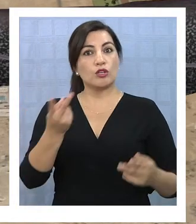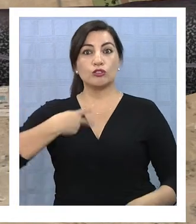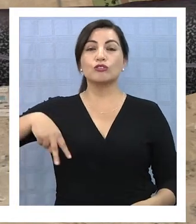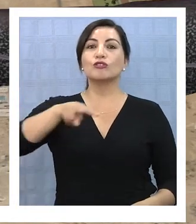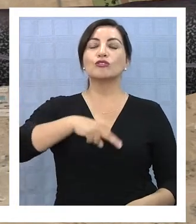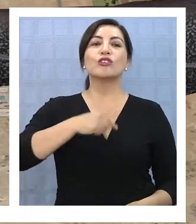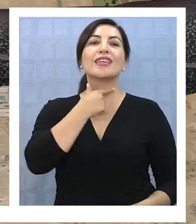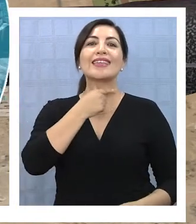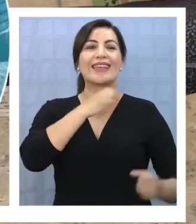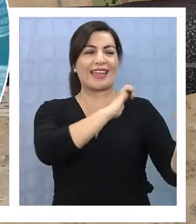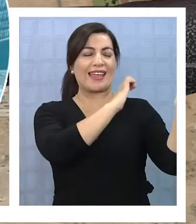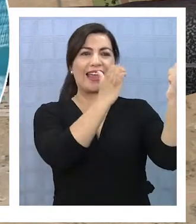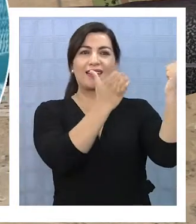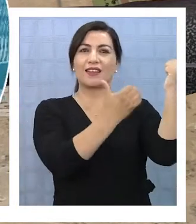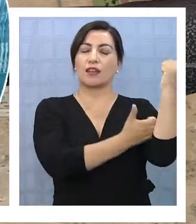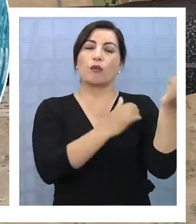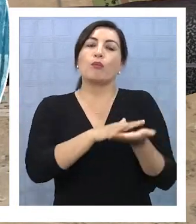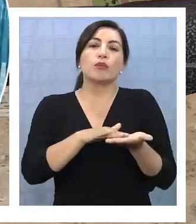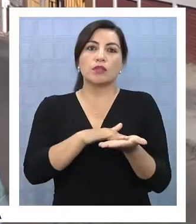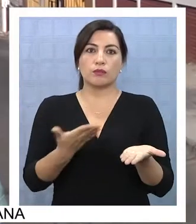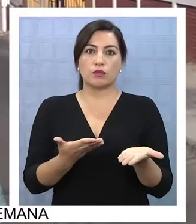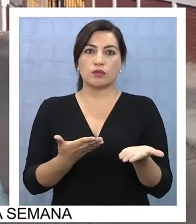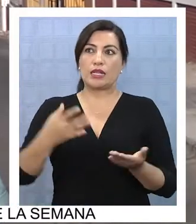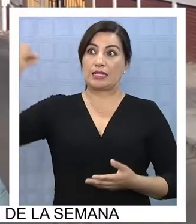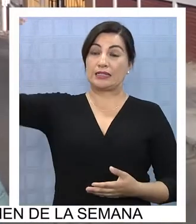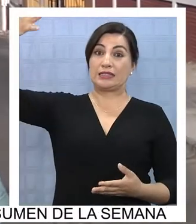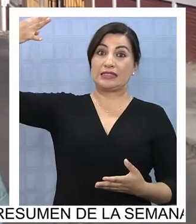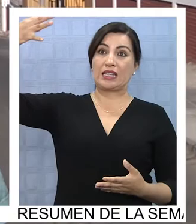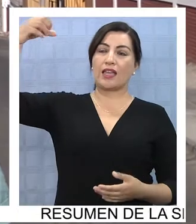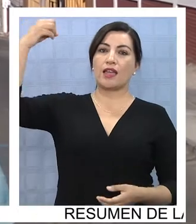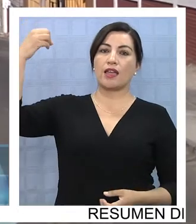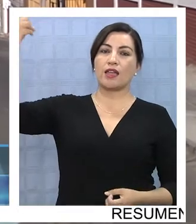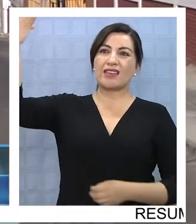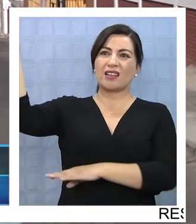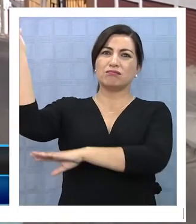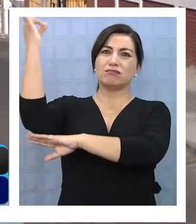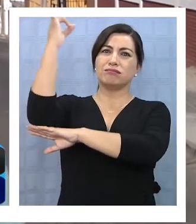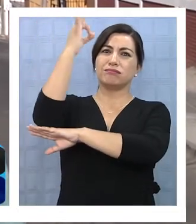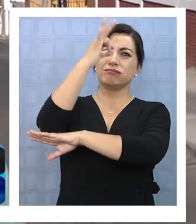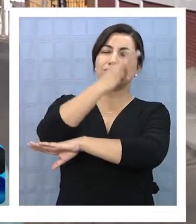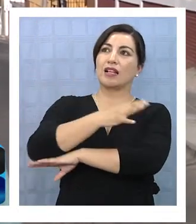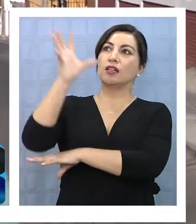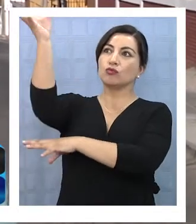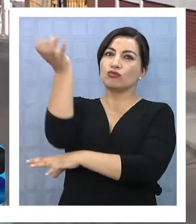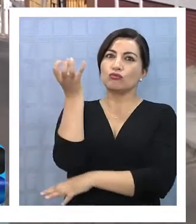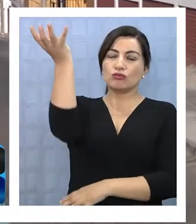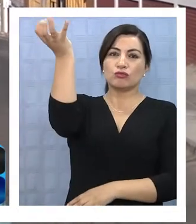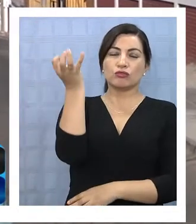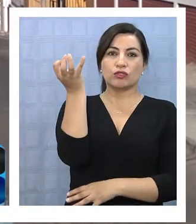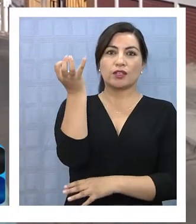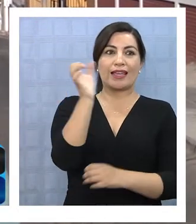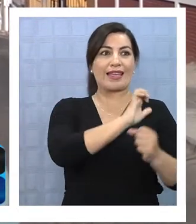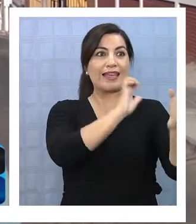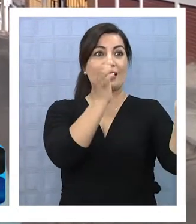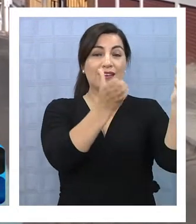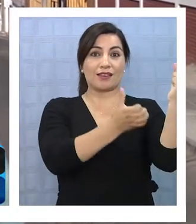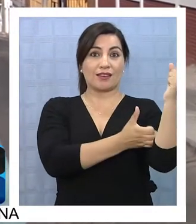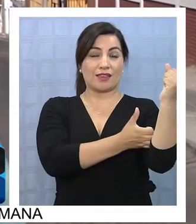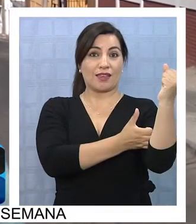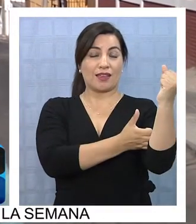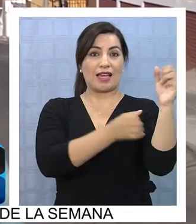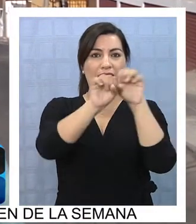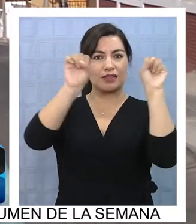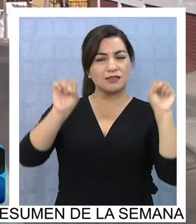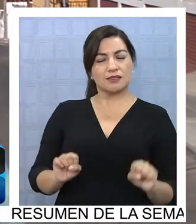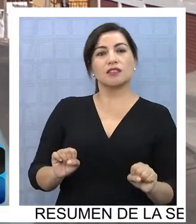almacenar energía, por ejemplo, solar durante el día, entonces los parques solares lo que hacen es inyectar energía al sistema y al mismo